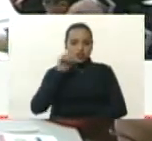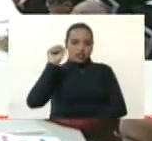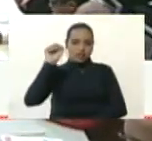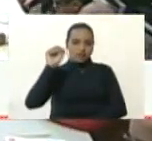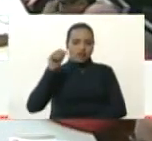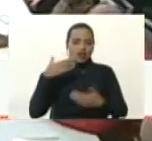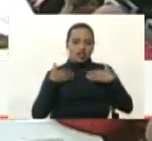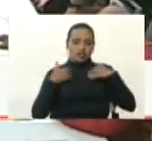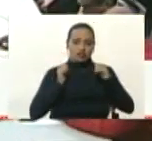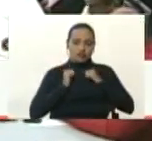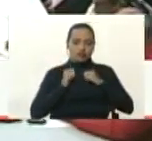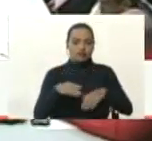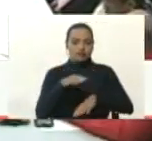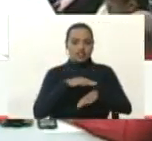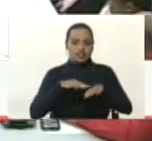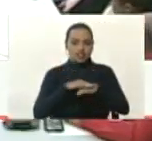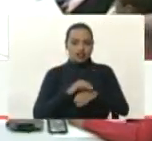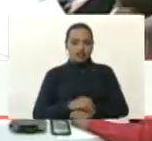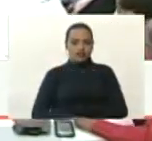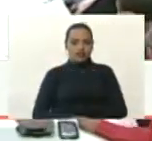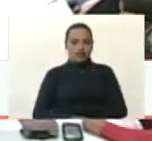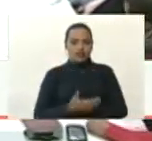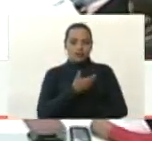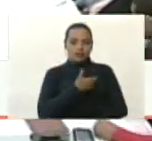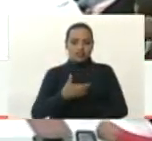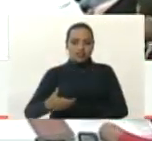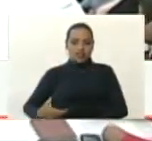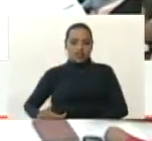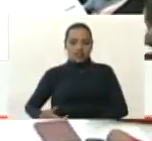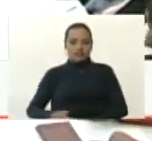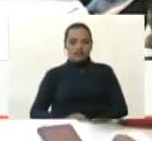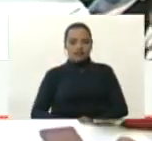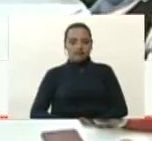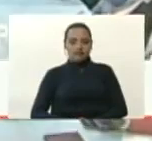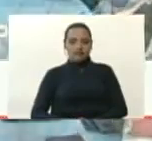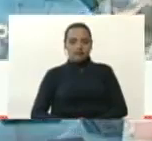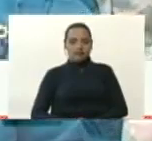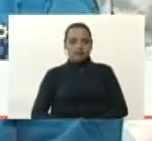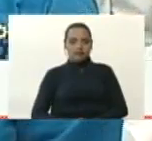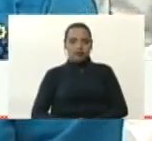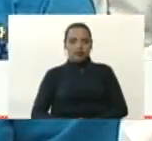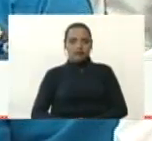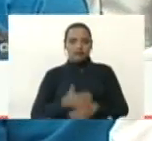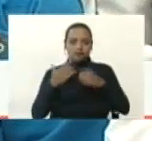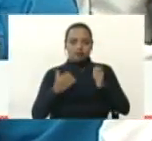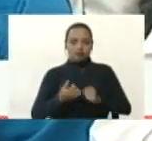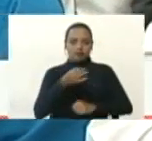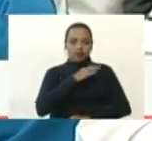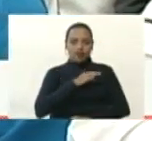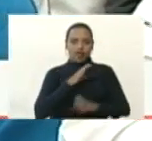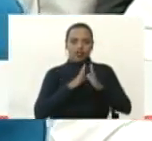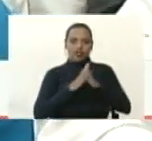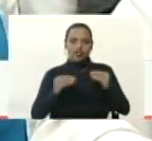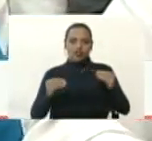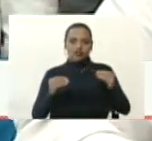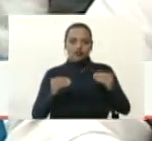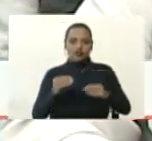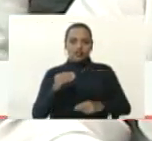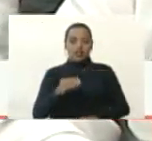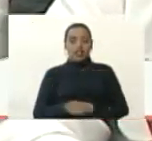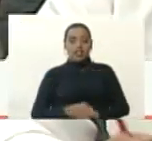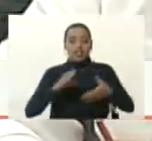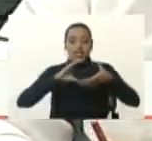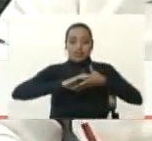el ministro Alvarado, la presidenta del Seguro Social, todos ustedes, el IPASME,